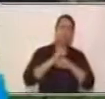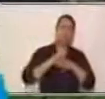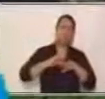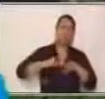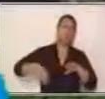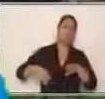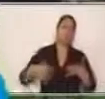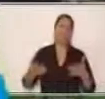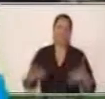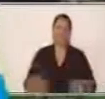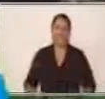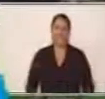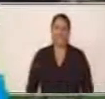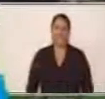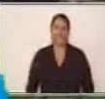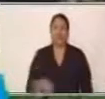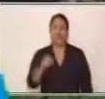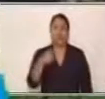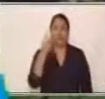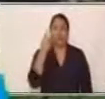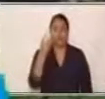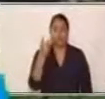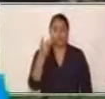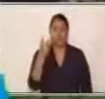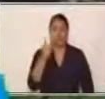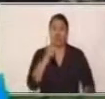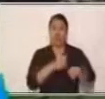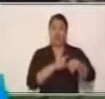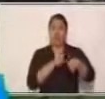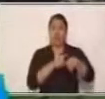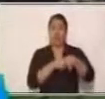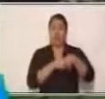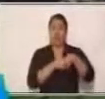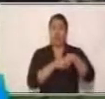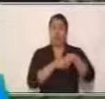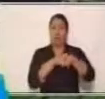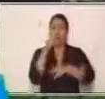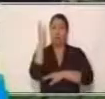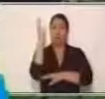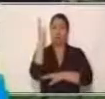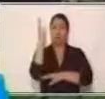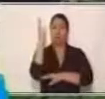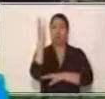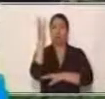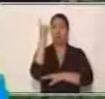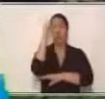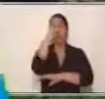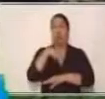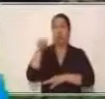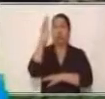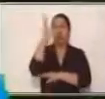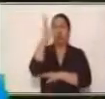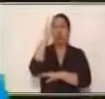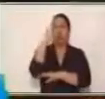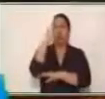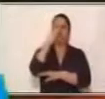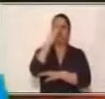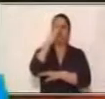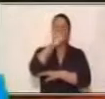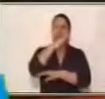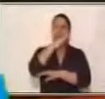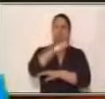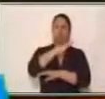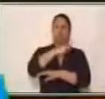el tiempo, las agujas se van moviendo y van realizando diferentes